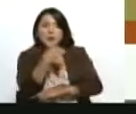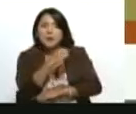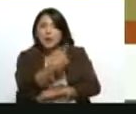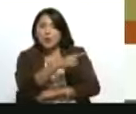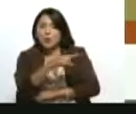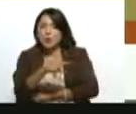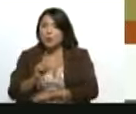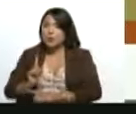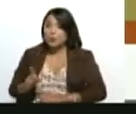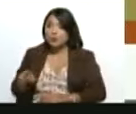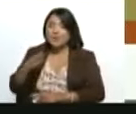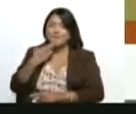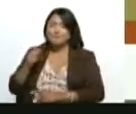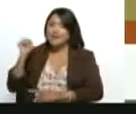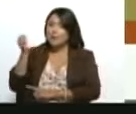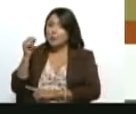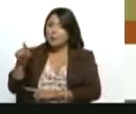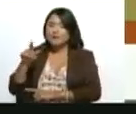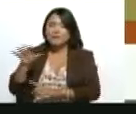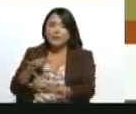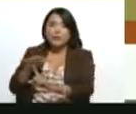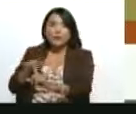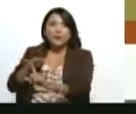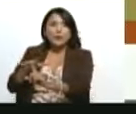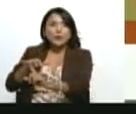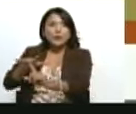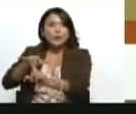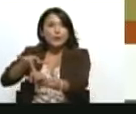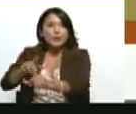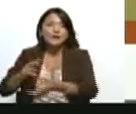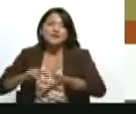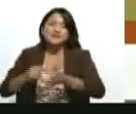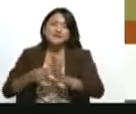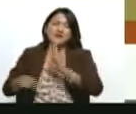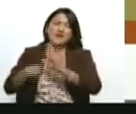nadie, porque eso genera ruido.